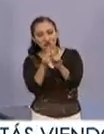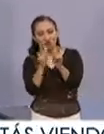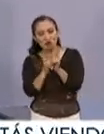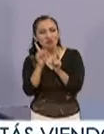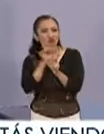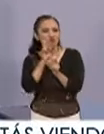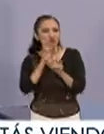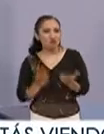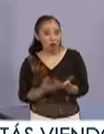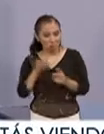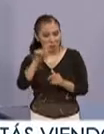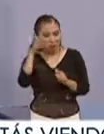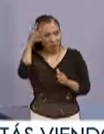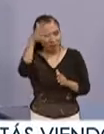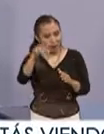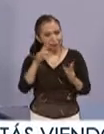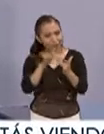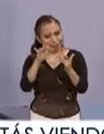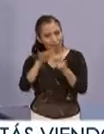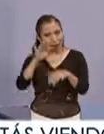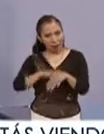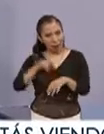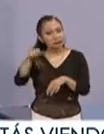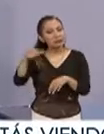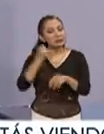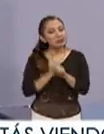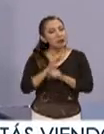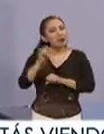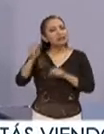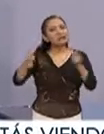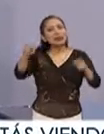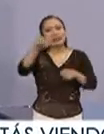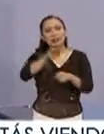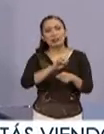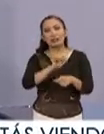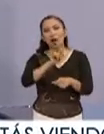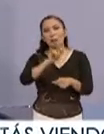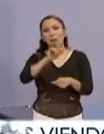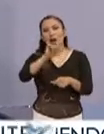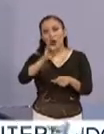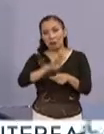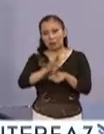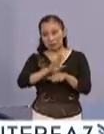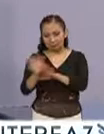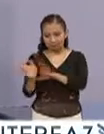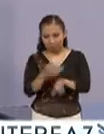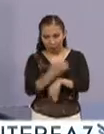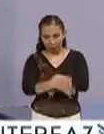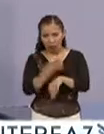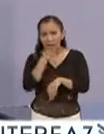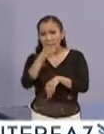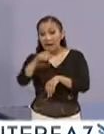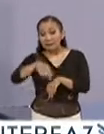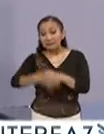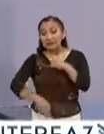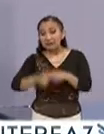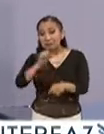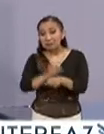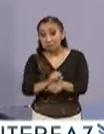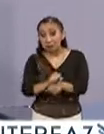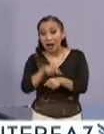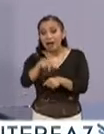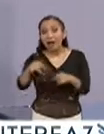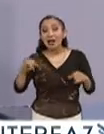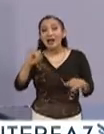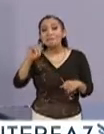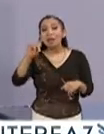grupo dancístico. Más adelante regresamos contigo con más información desde Sao Paulo, Brasil. Mientras, les comento que este fin de semana